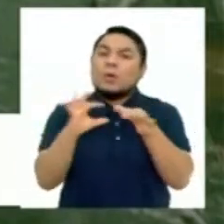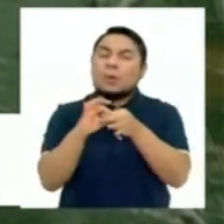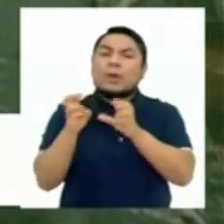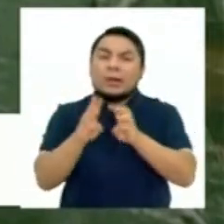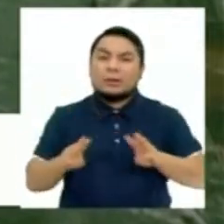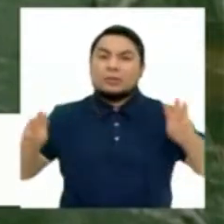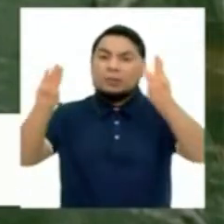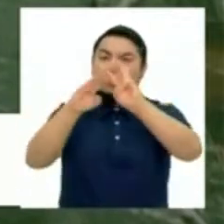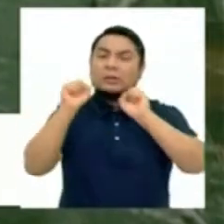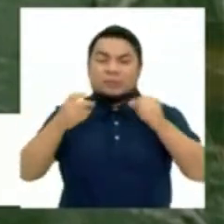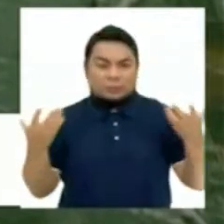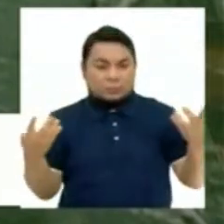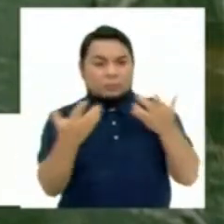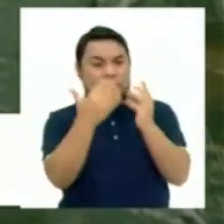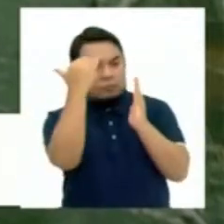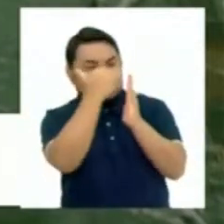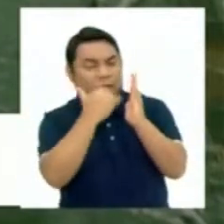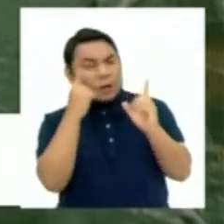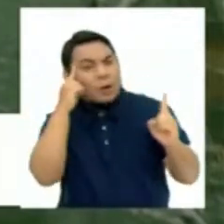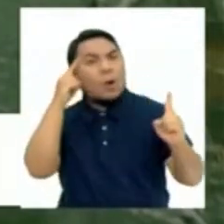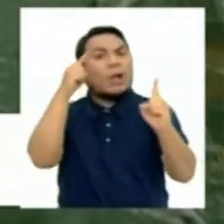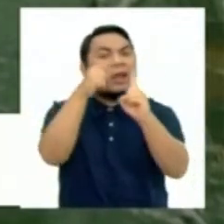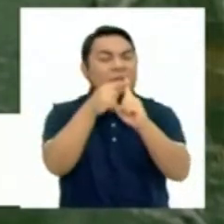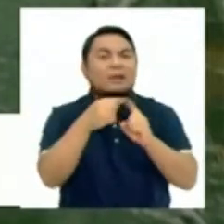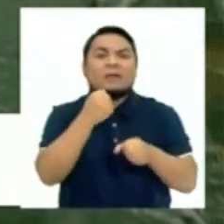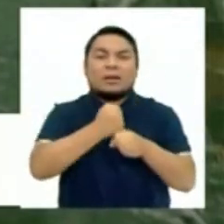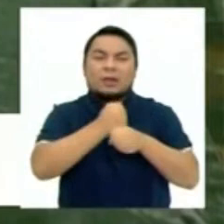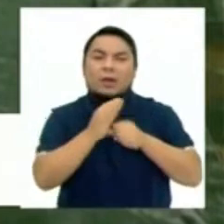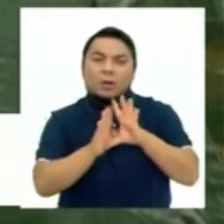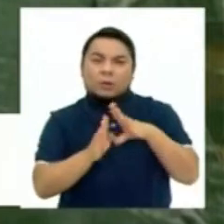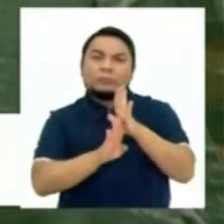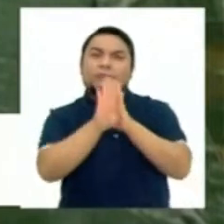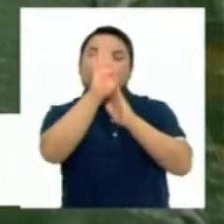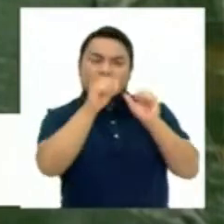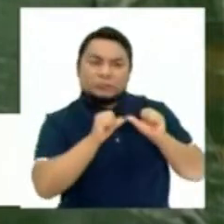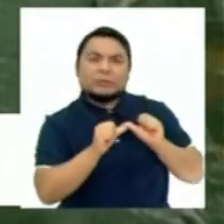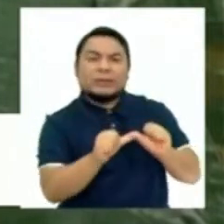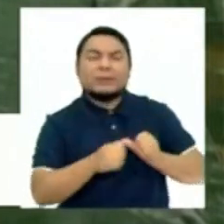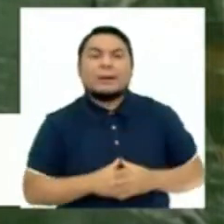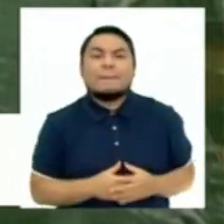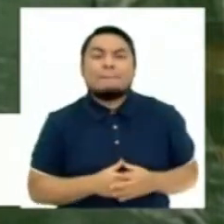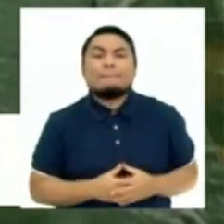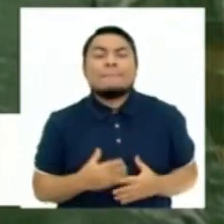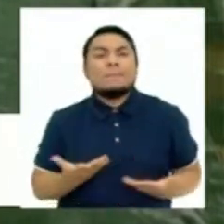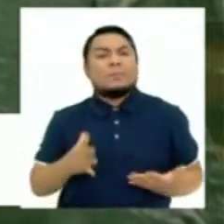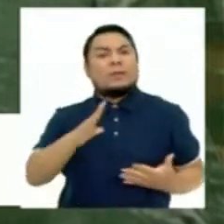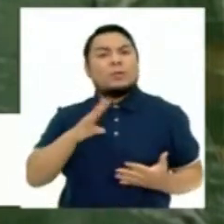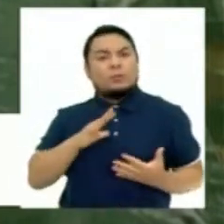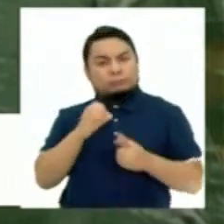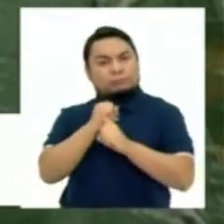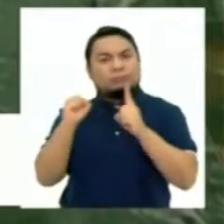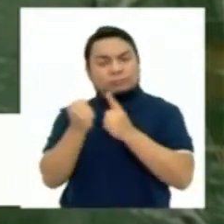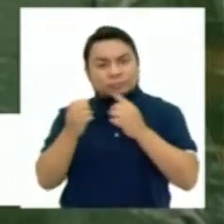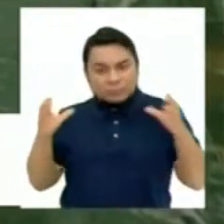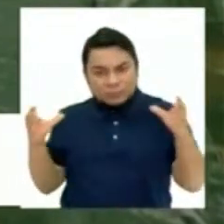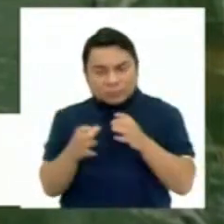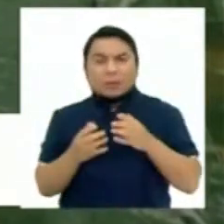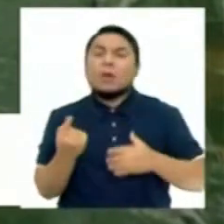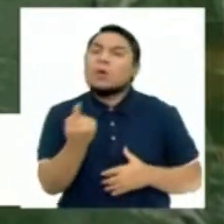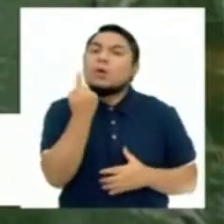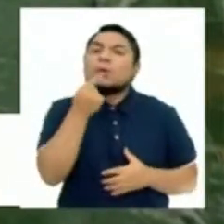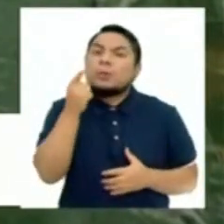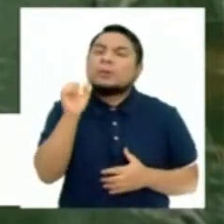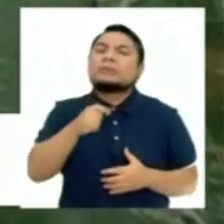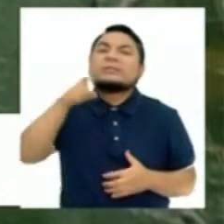Unidas esté vinculada al cumplimiento de los objetivos del desarrollo sostenible. La diplomacia social no solo es